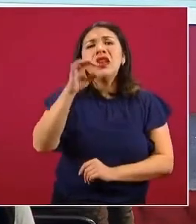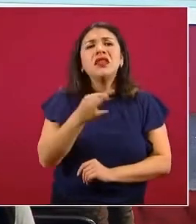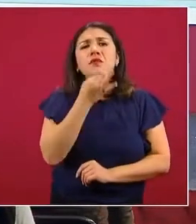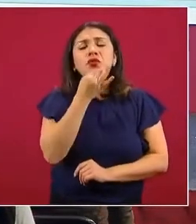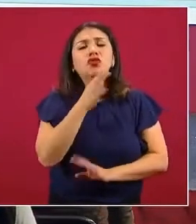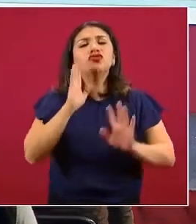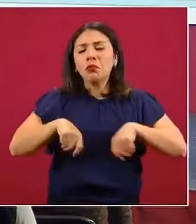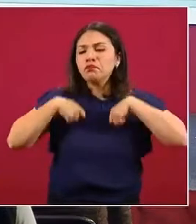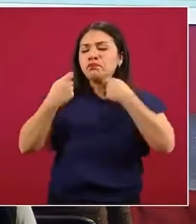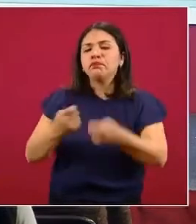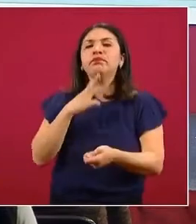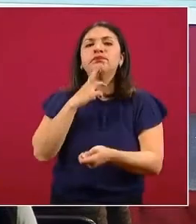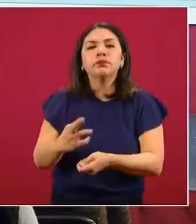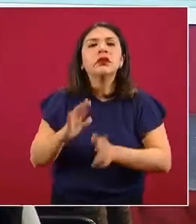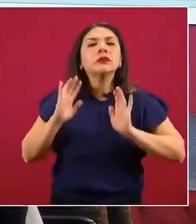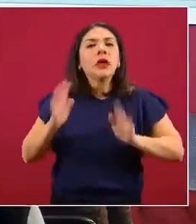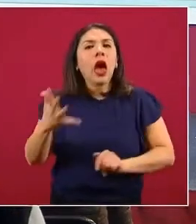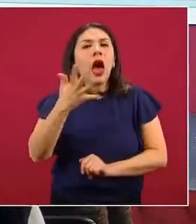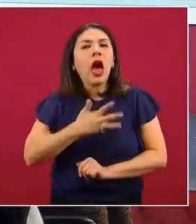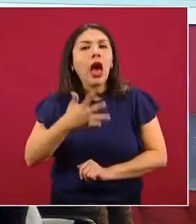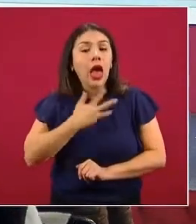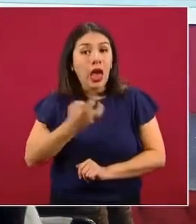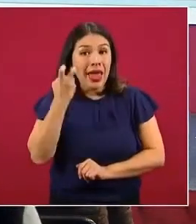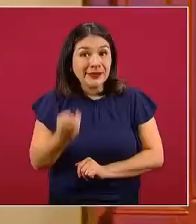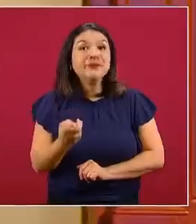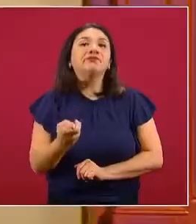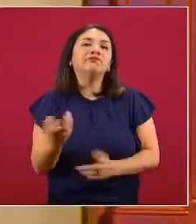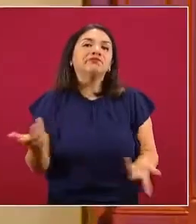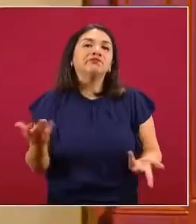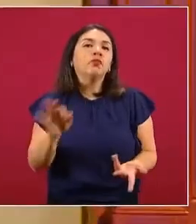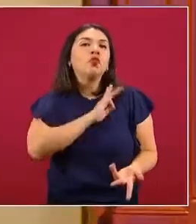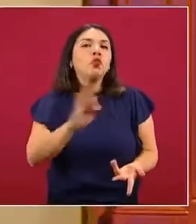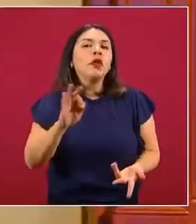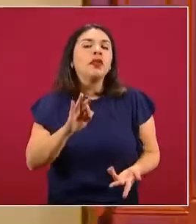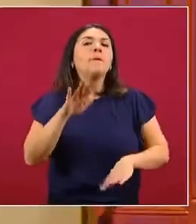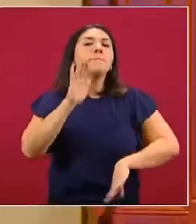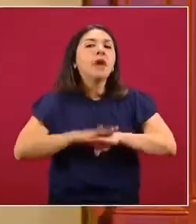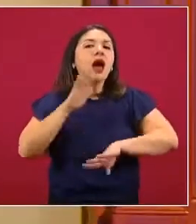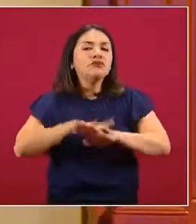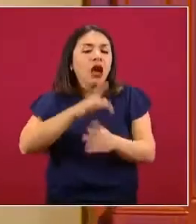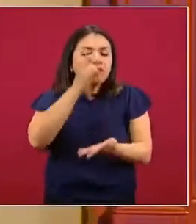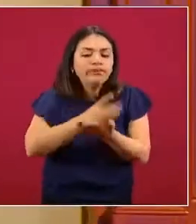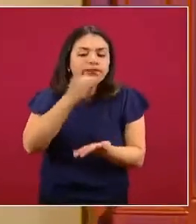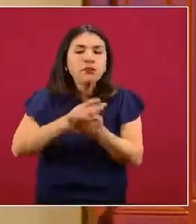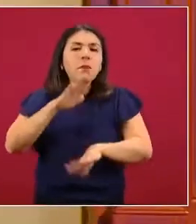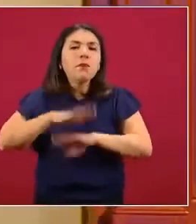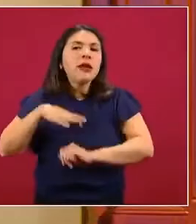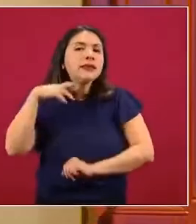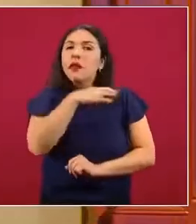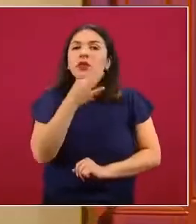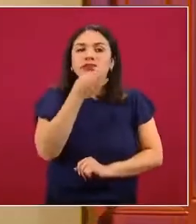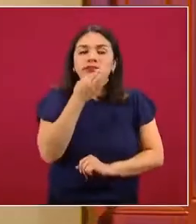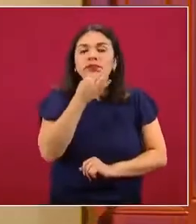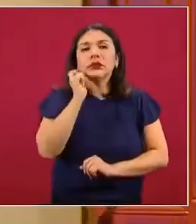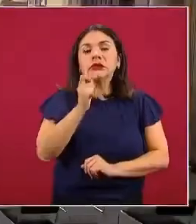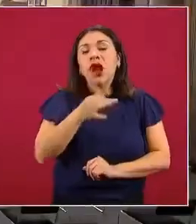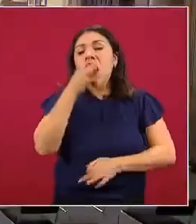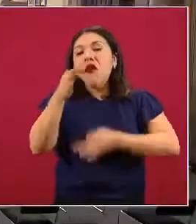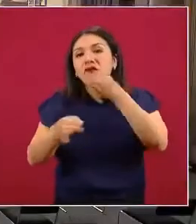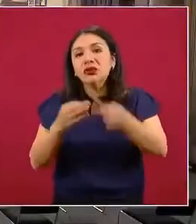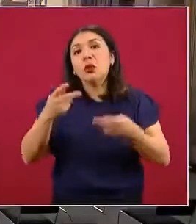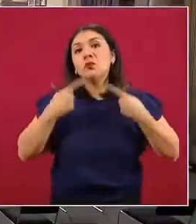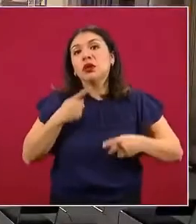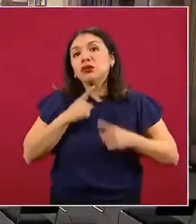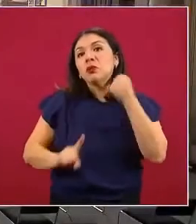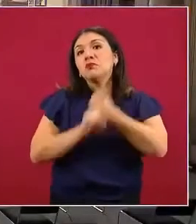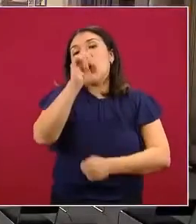poder obtener un resultado y entonces poder en su momento sumar o identificar más rápida y más oportunamente un